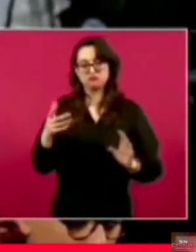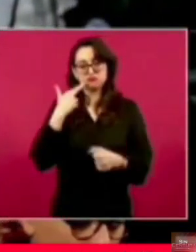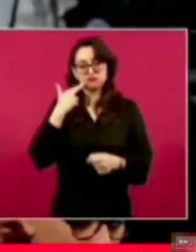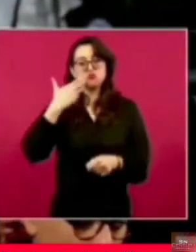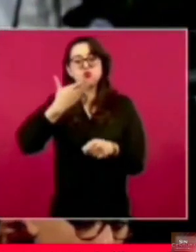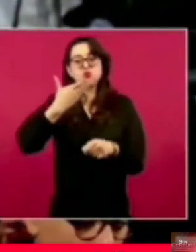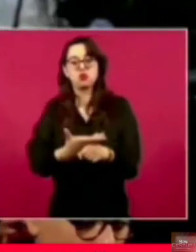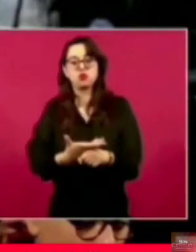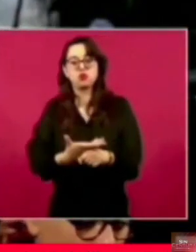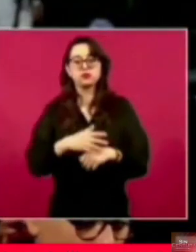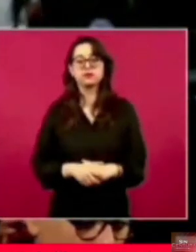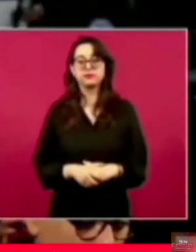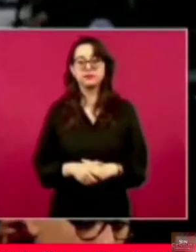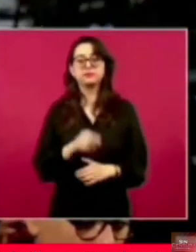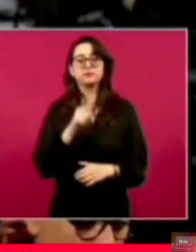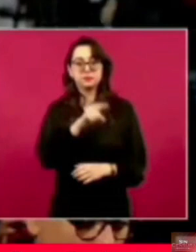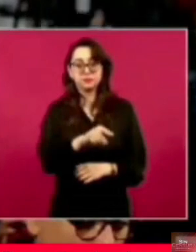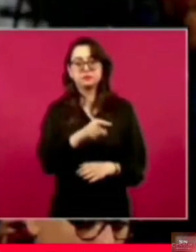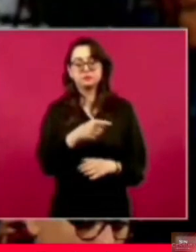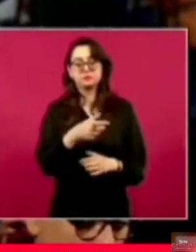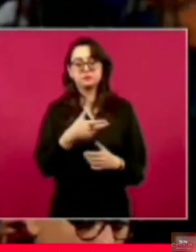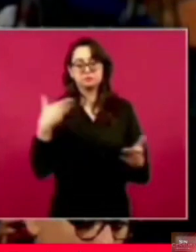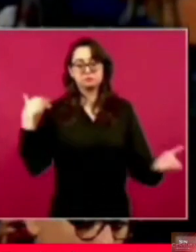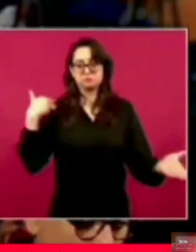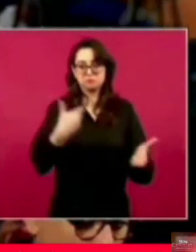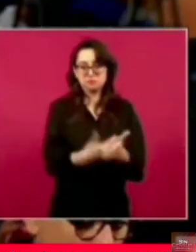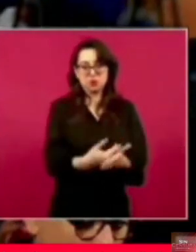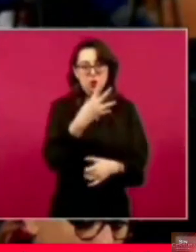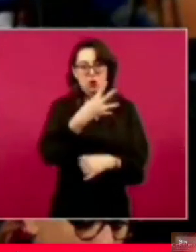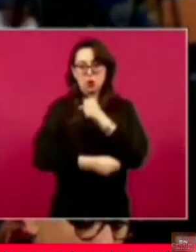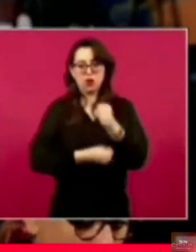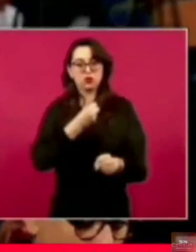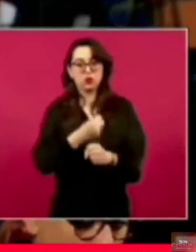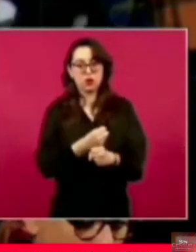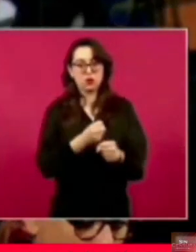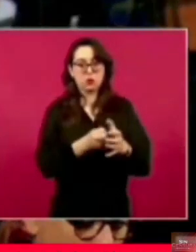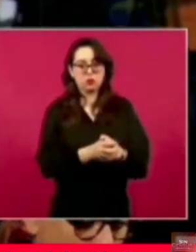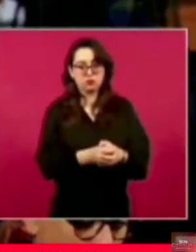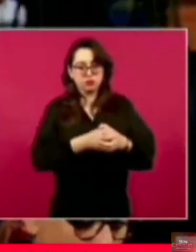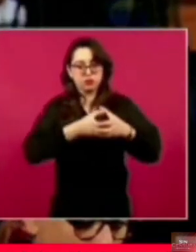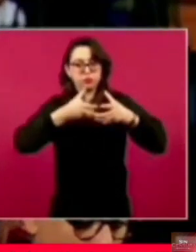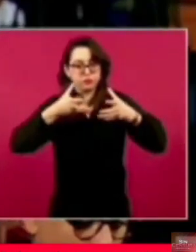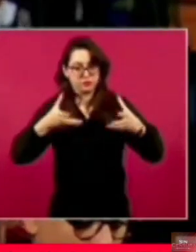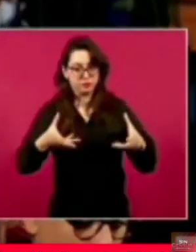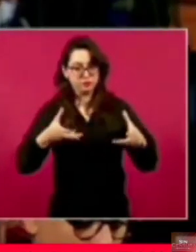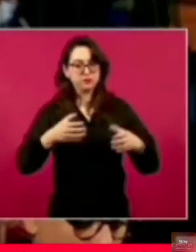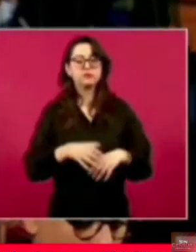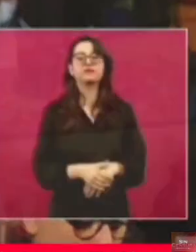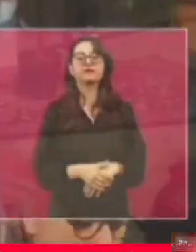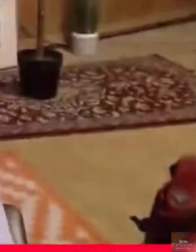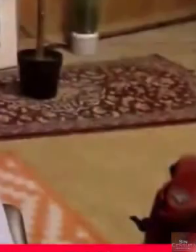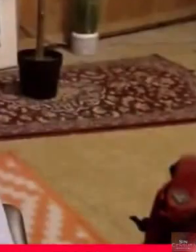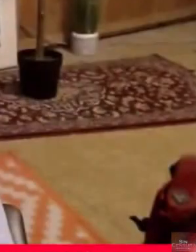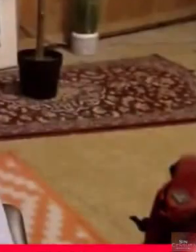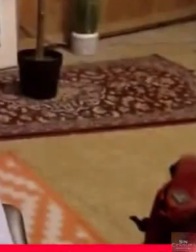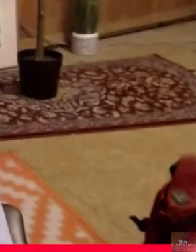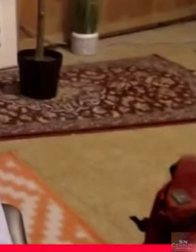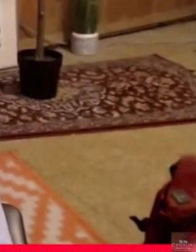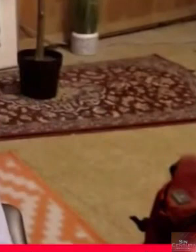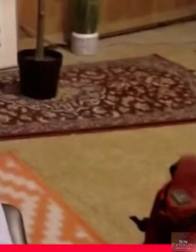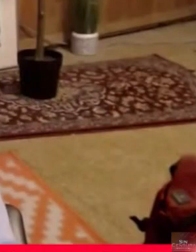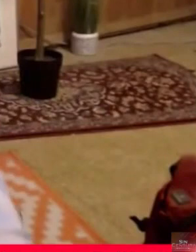se convirtió en baluarte de periodismo, de unos años a la fecha, usted lo sabe perfectamente, se ha venido empanizando.